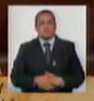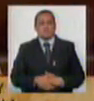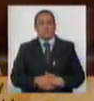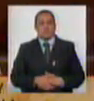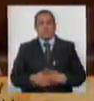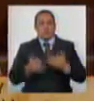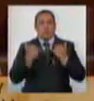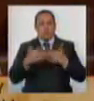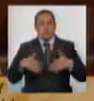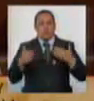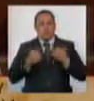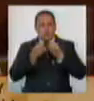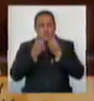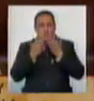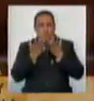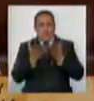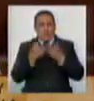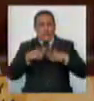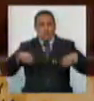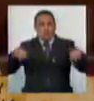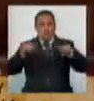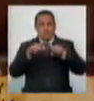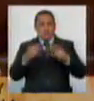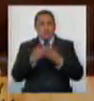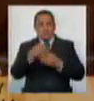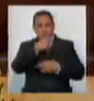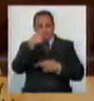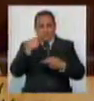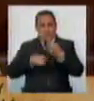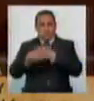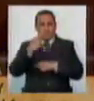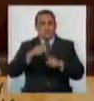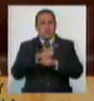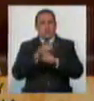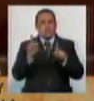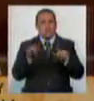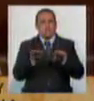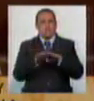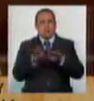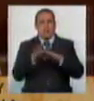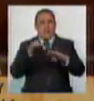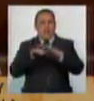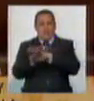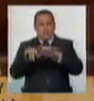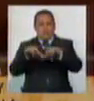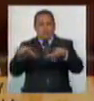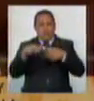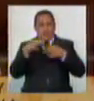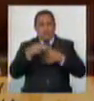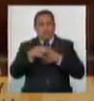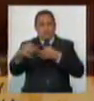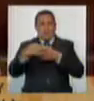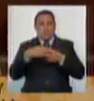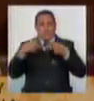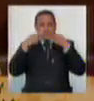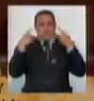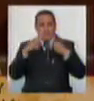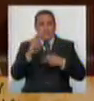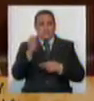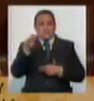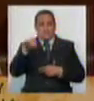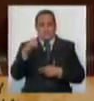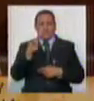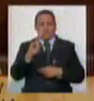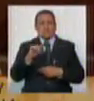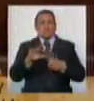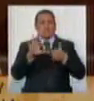Hoy puedo decirles que el narcotráfico ya no es un poder paralelo en el Braen. Solo en los primeros 6 meses de este